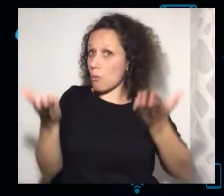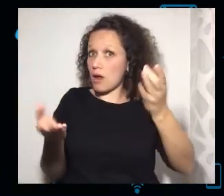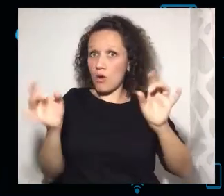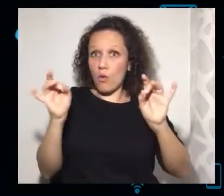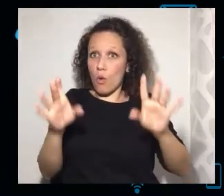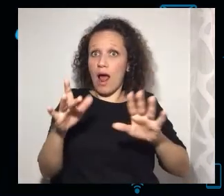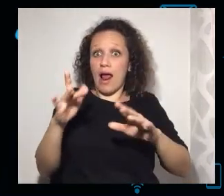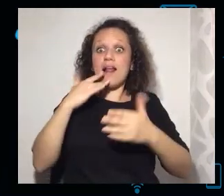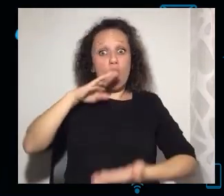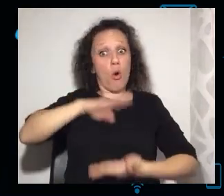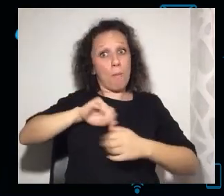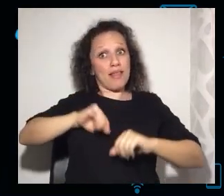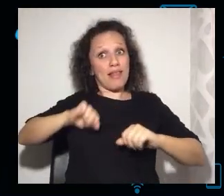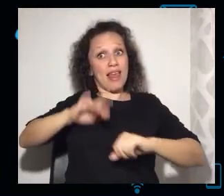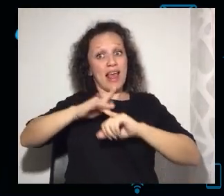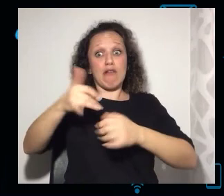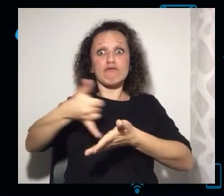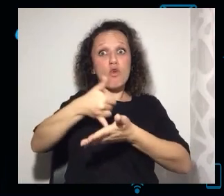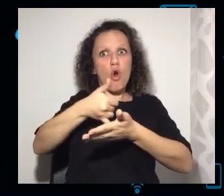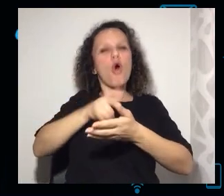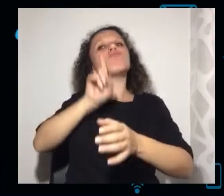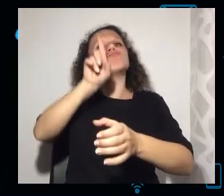la competencia digital